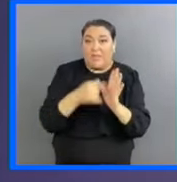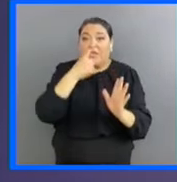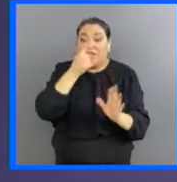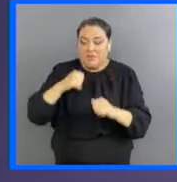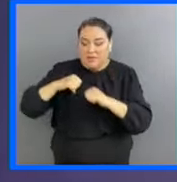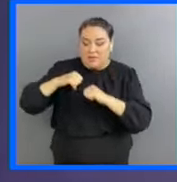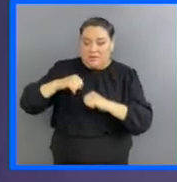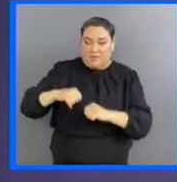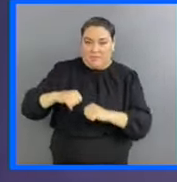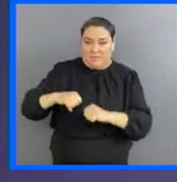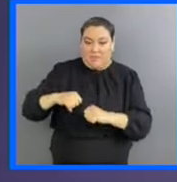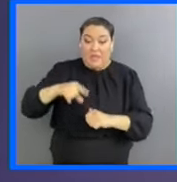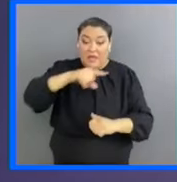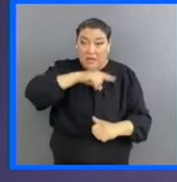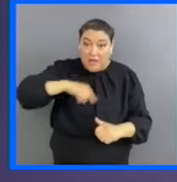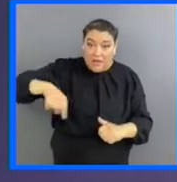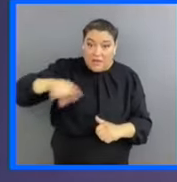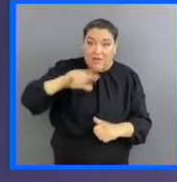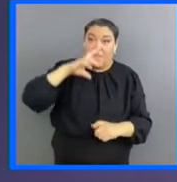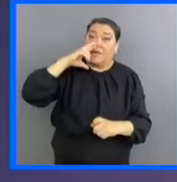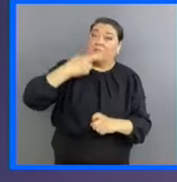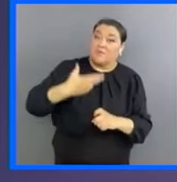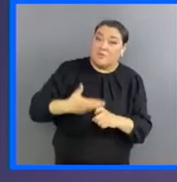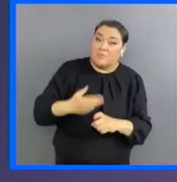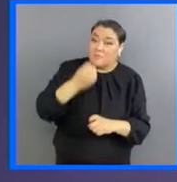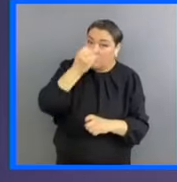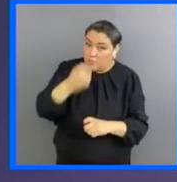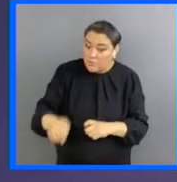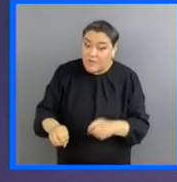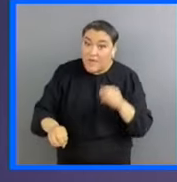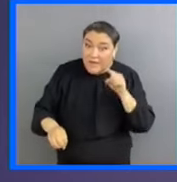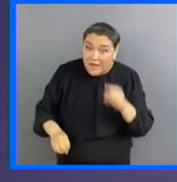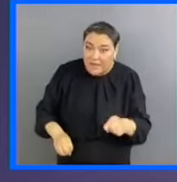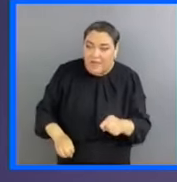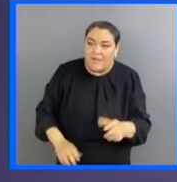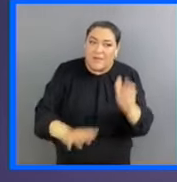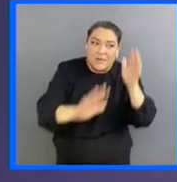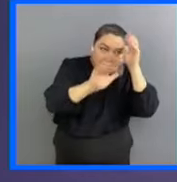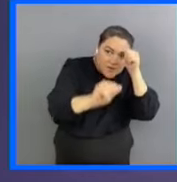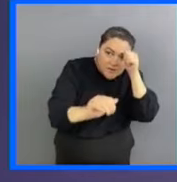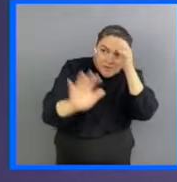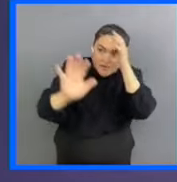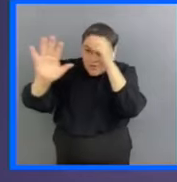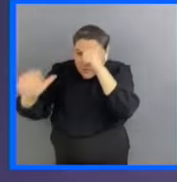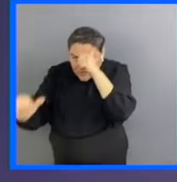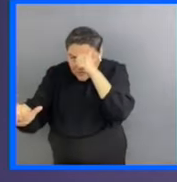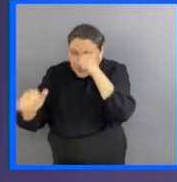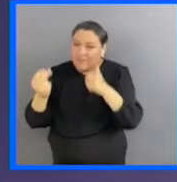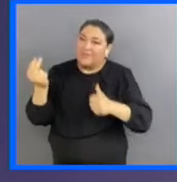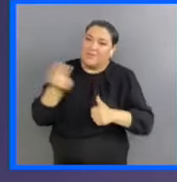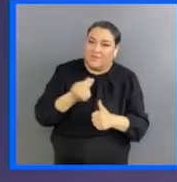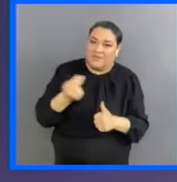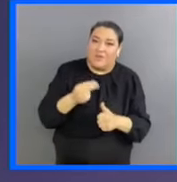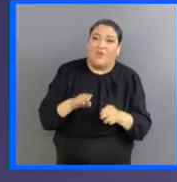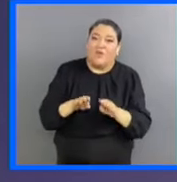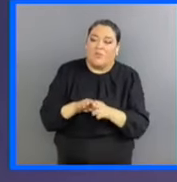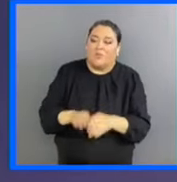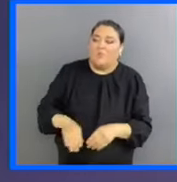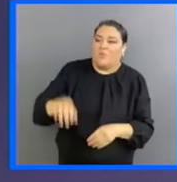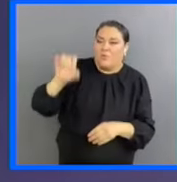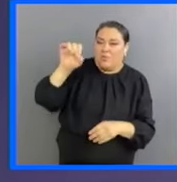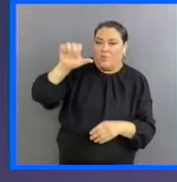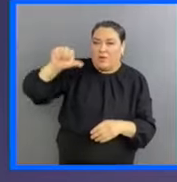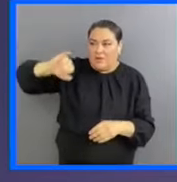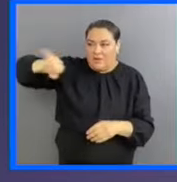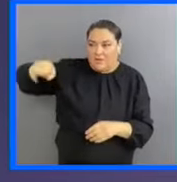estar ya obligadas a celebrar convenios de interconexión con el órgano de administración judicial y